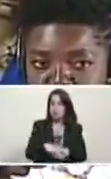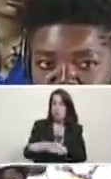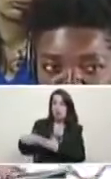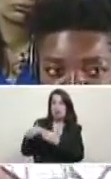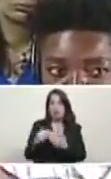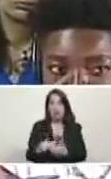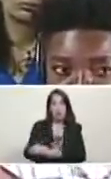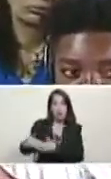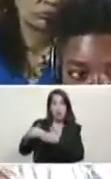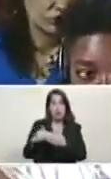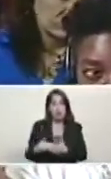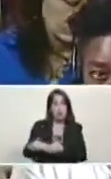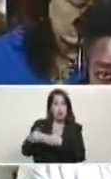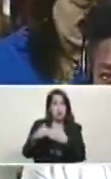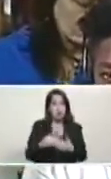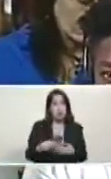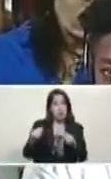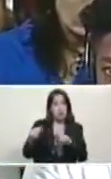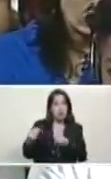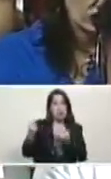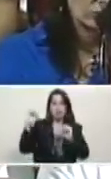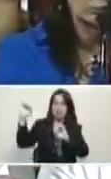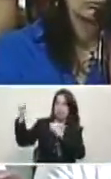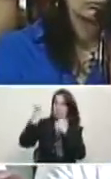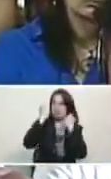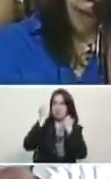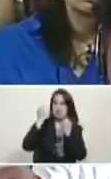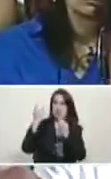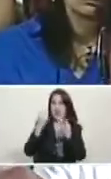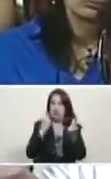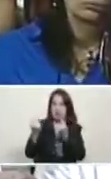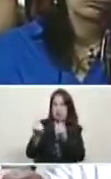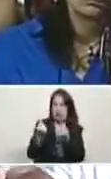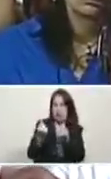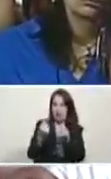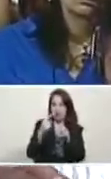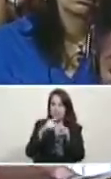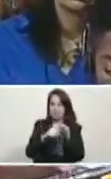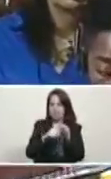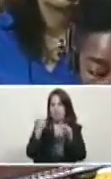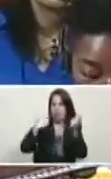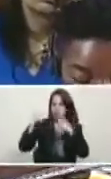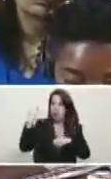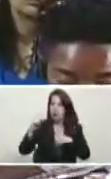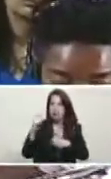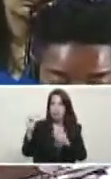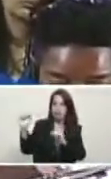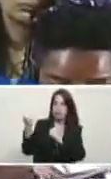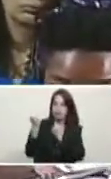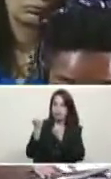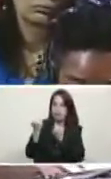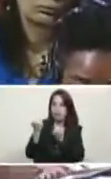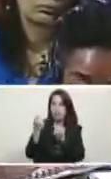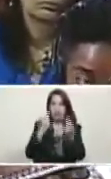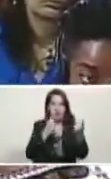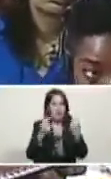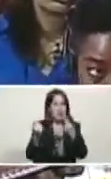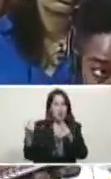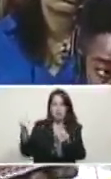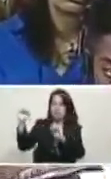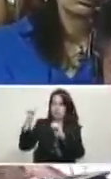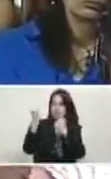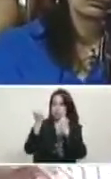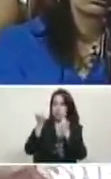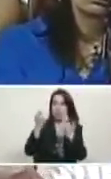imperialistas sea por el bloqueo económico comercial financiero sea por estas cosas que se